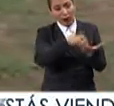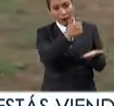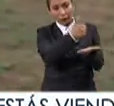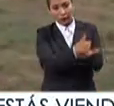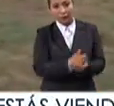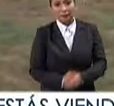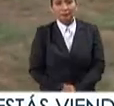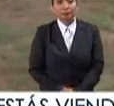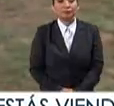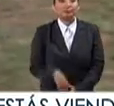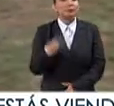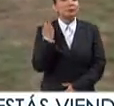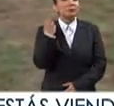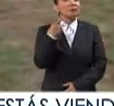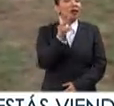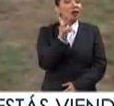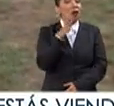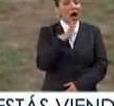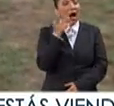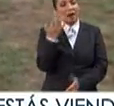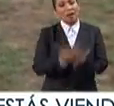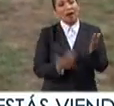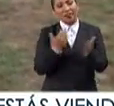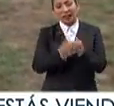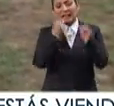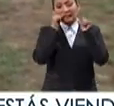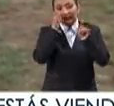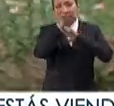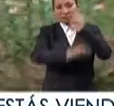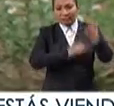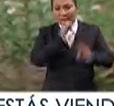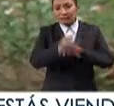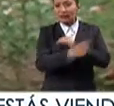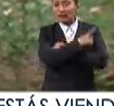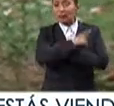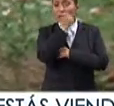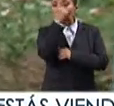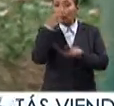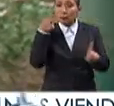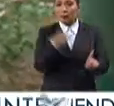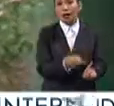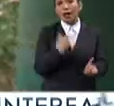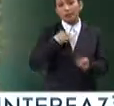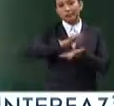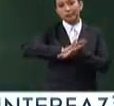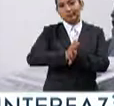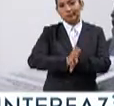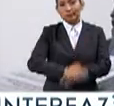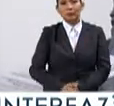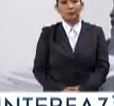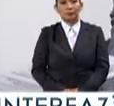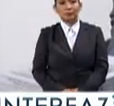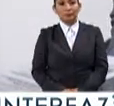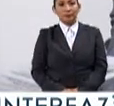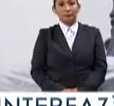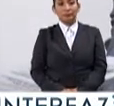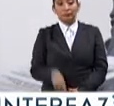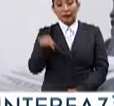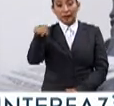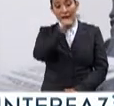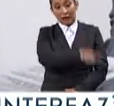urbanas sin embargo hay retos importantes que deben enfrentar y el principal es la discriminación población afrodescendiente